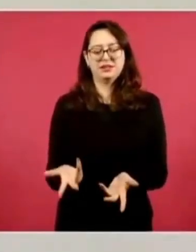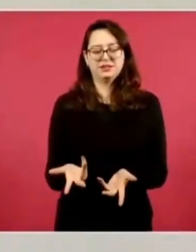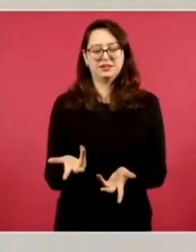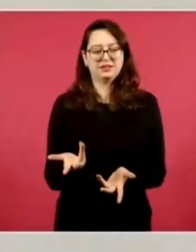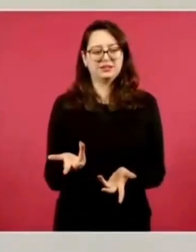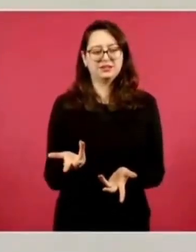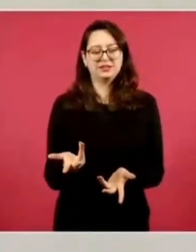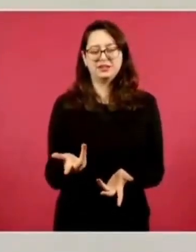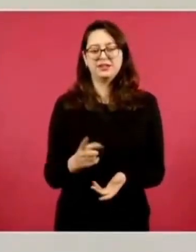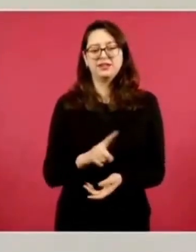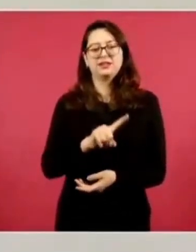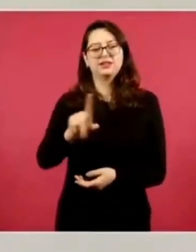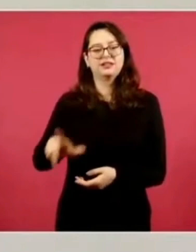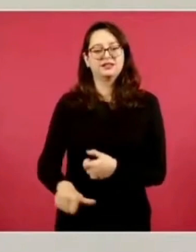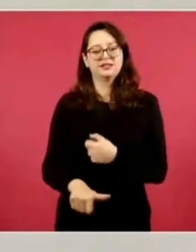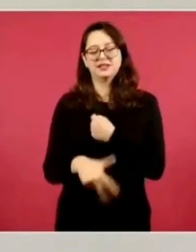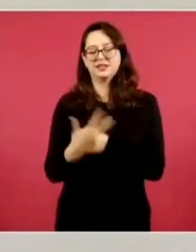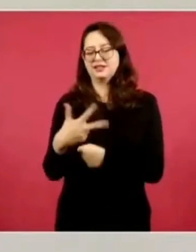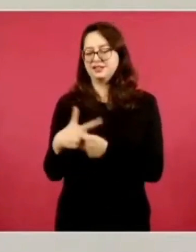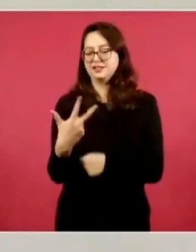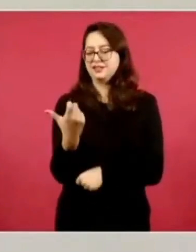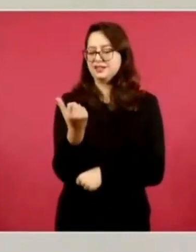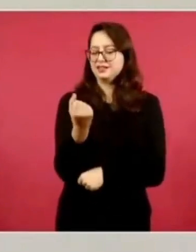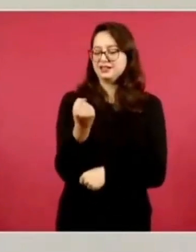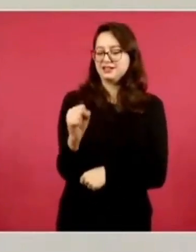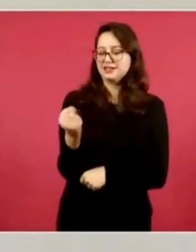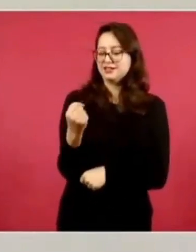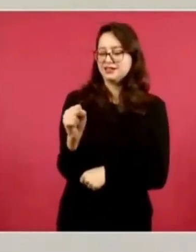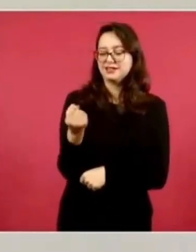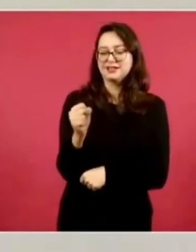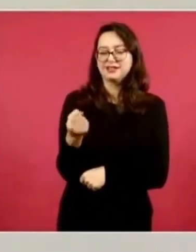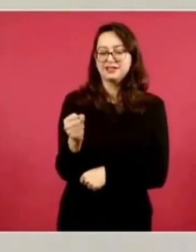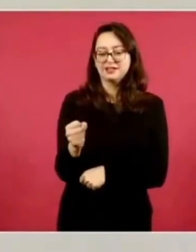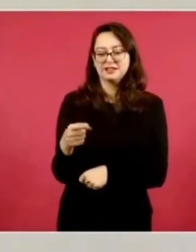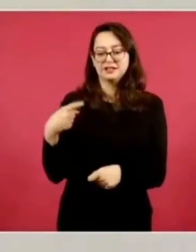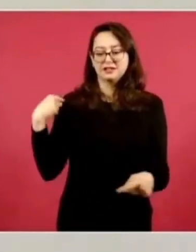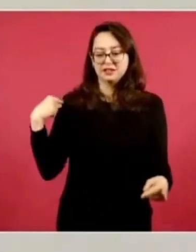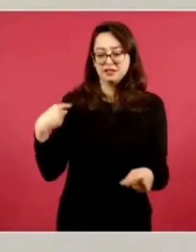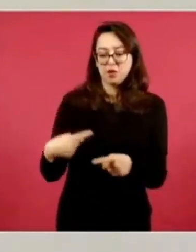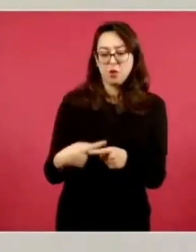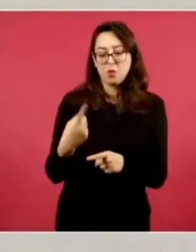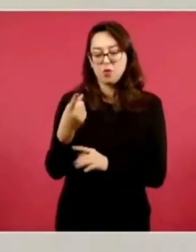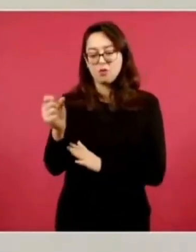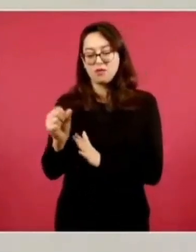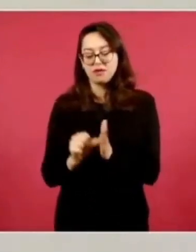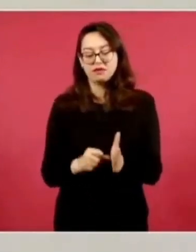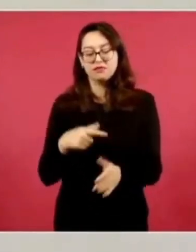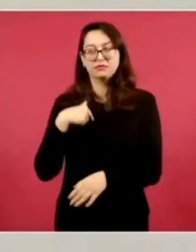mes. Y yo dije, ya pasó.